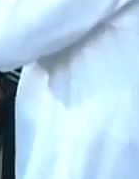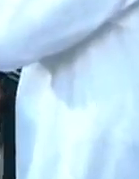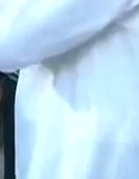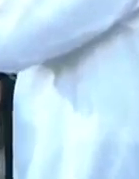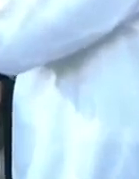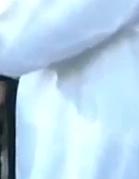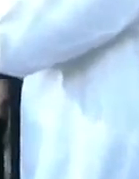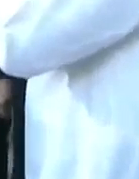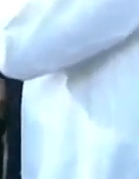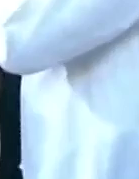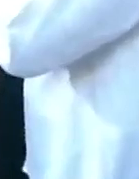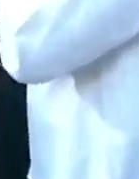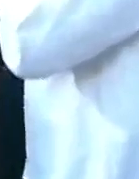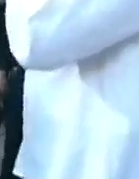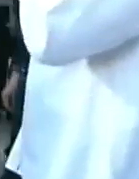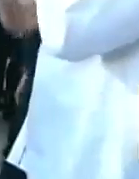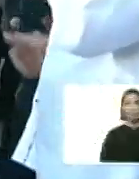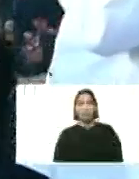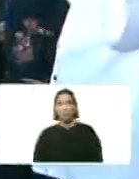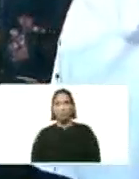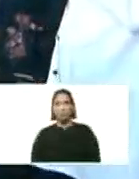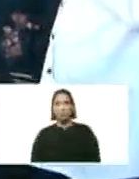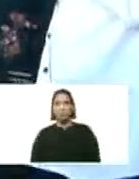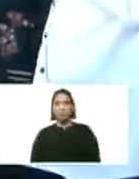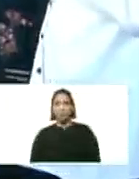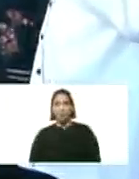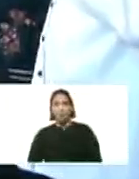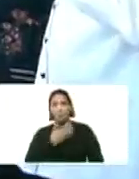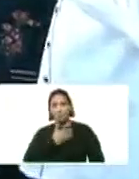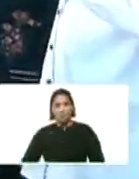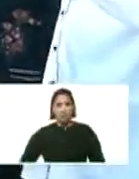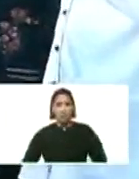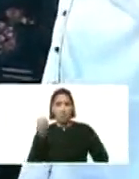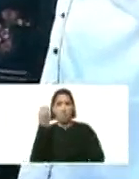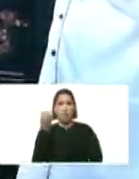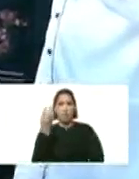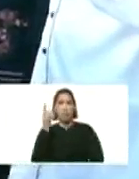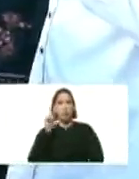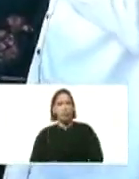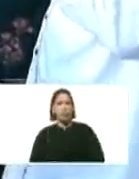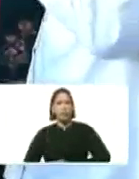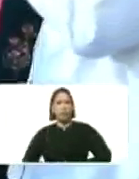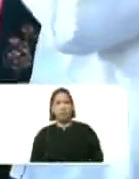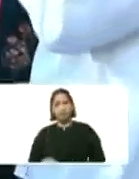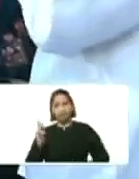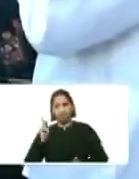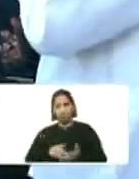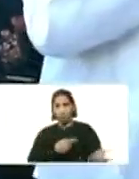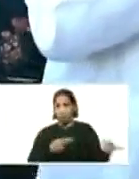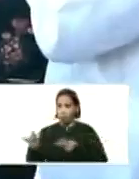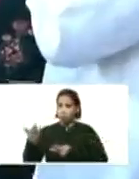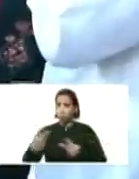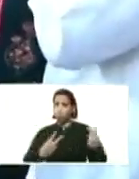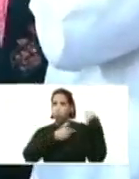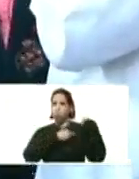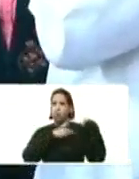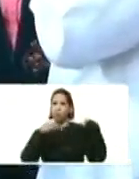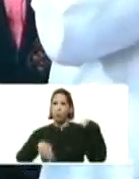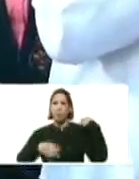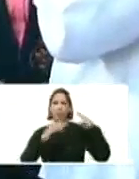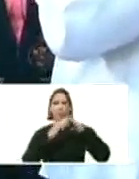Casal, el presidente del Parlamento, por favor, el anfitrión y dueño de esta